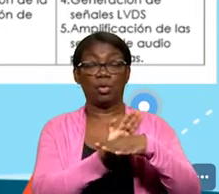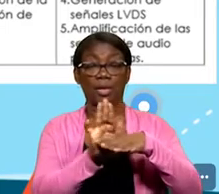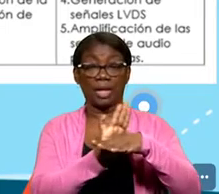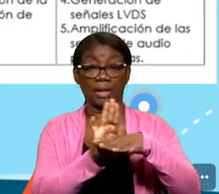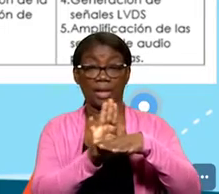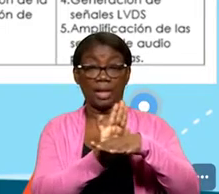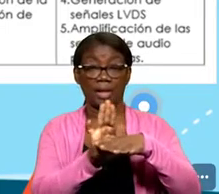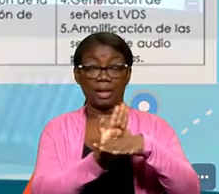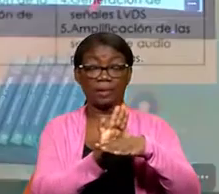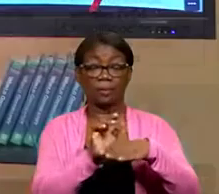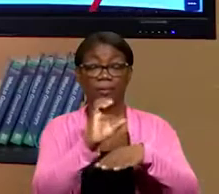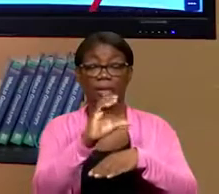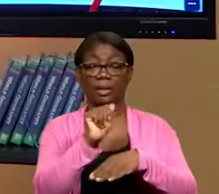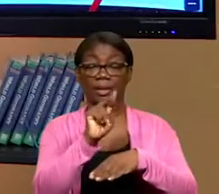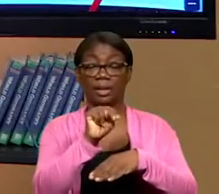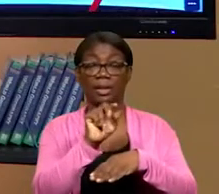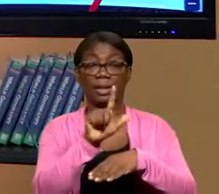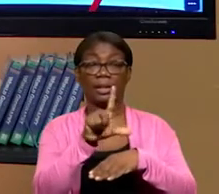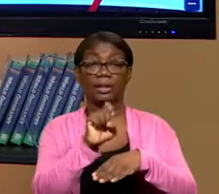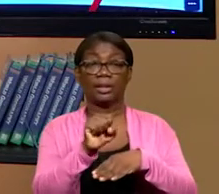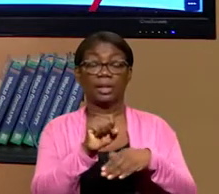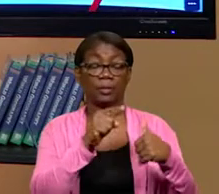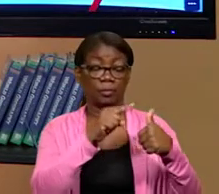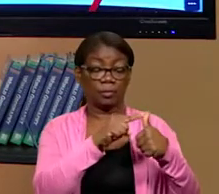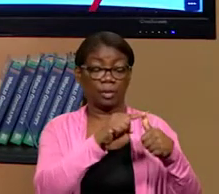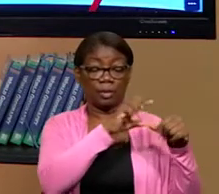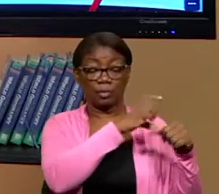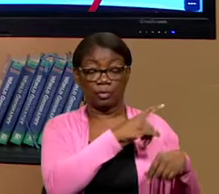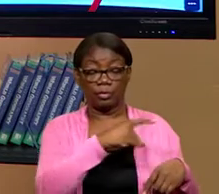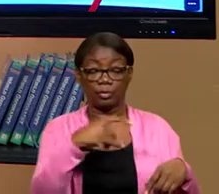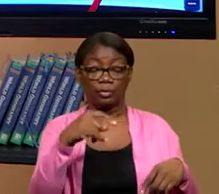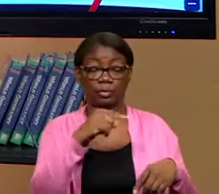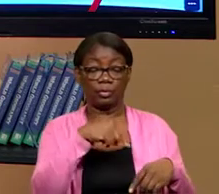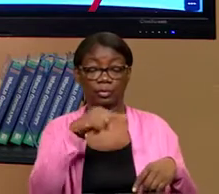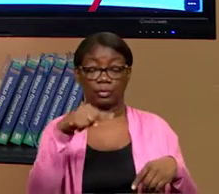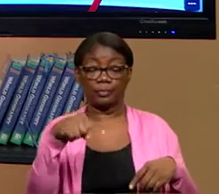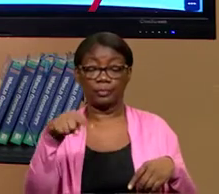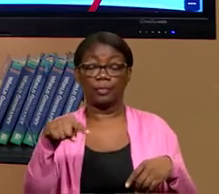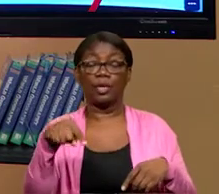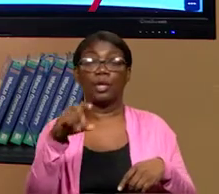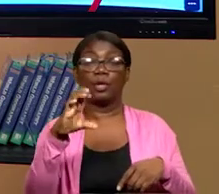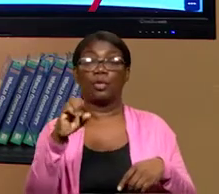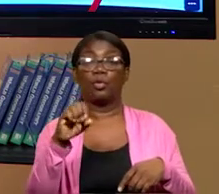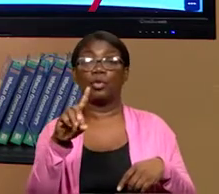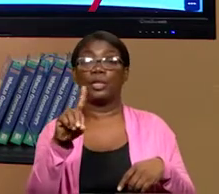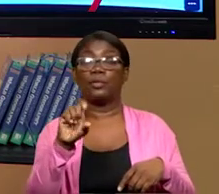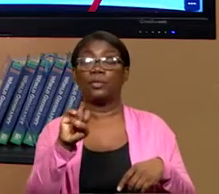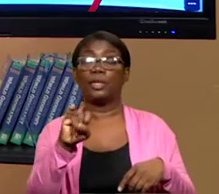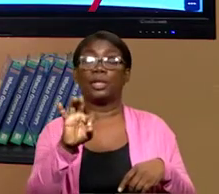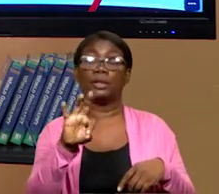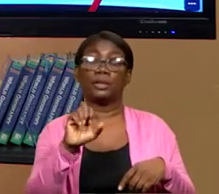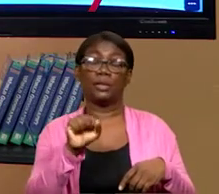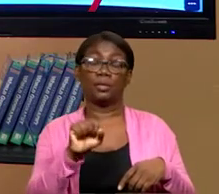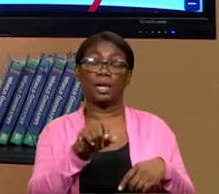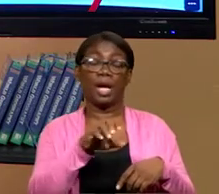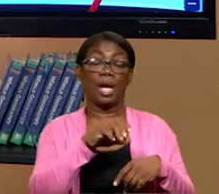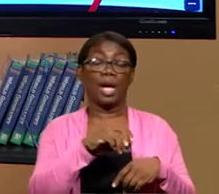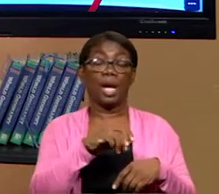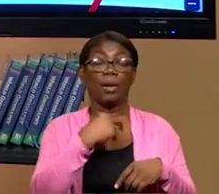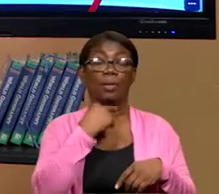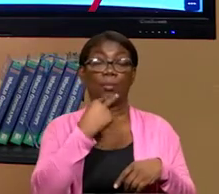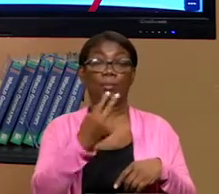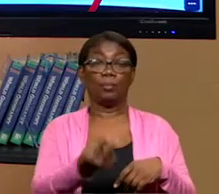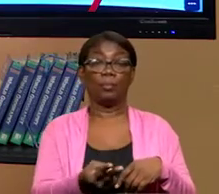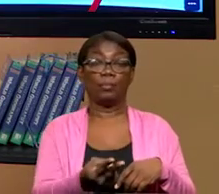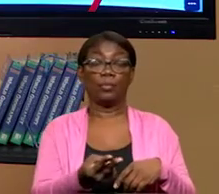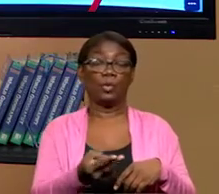el proceso de codificación, o sea, el procesamiento de la señal de audio y video y la información en sí, y por